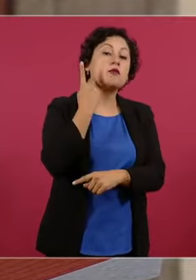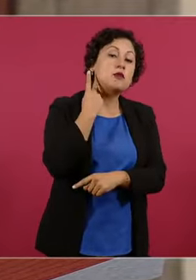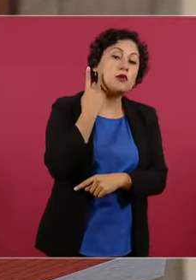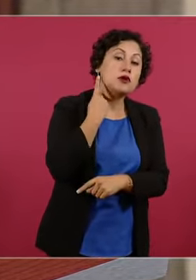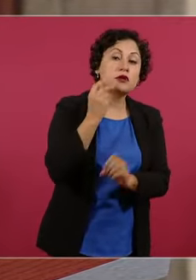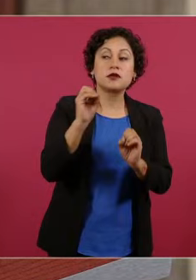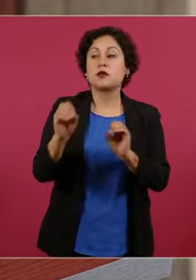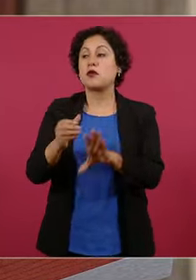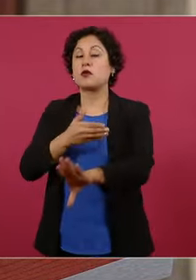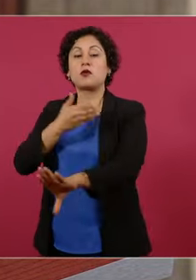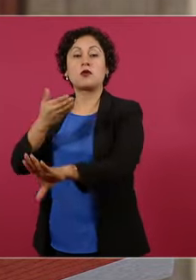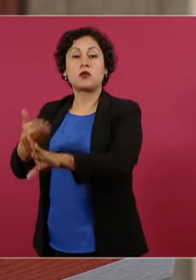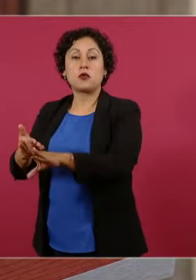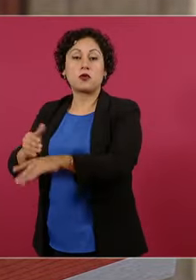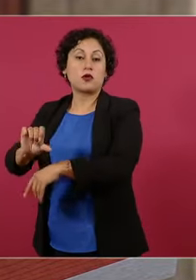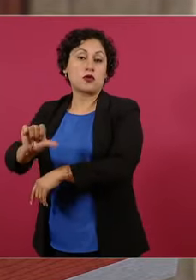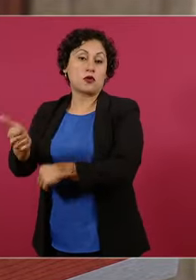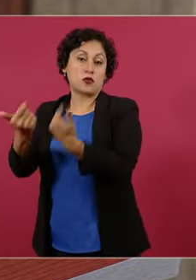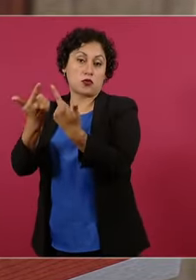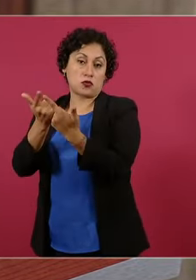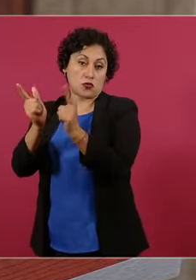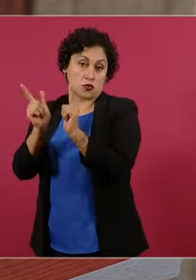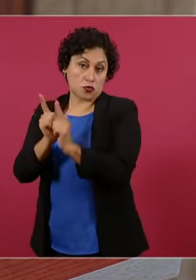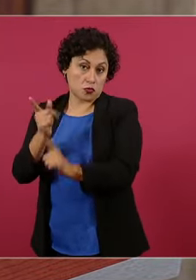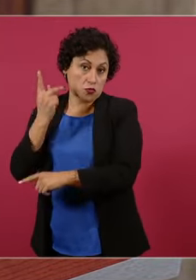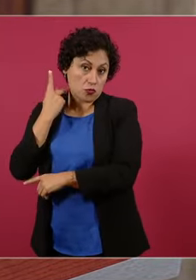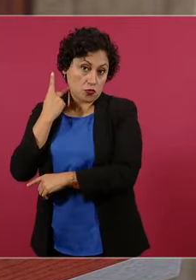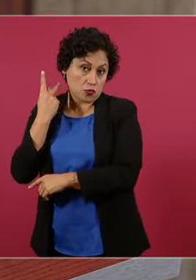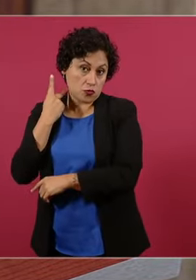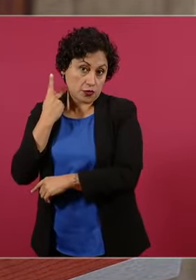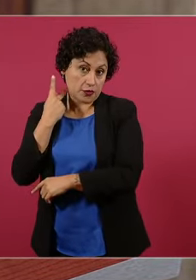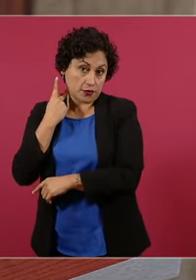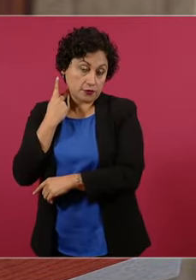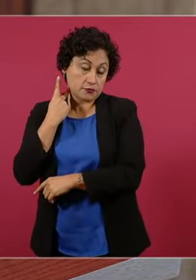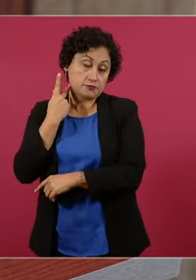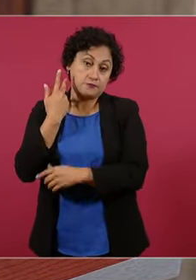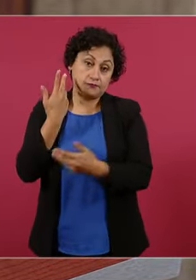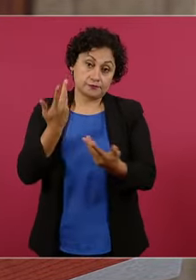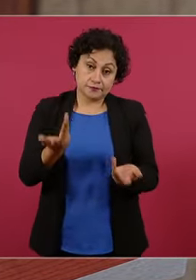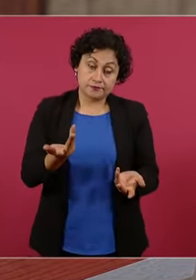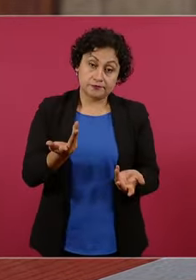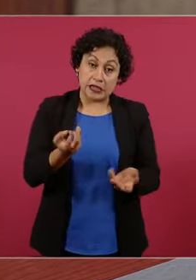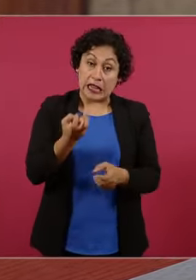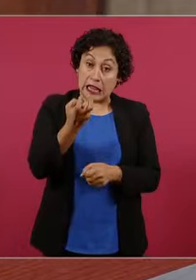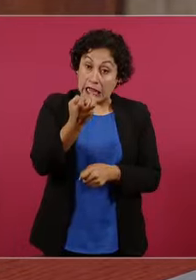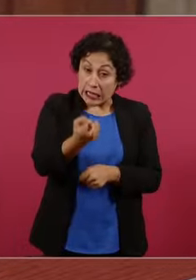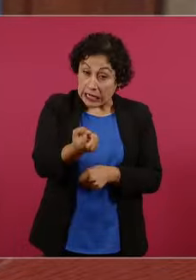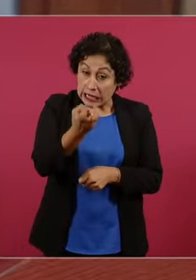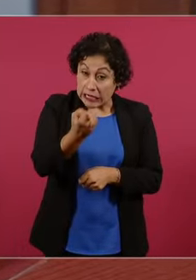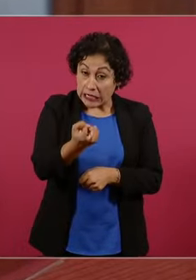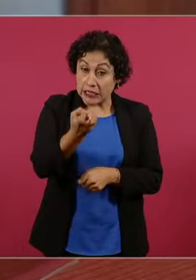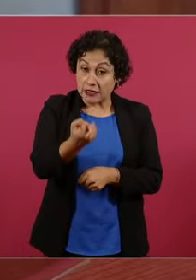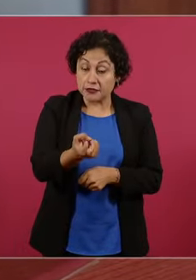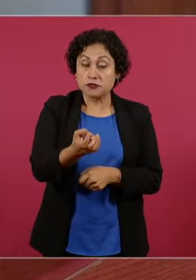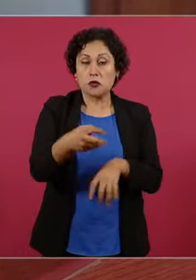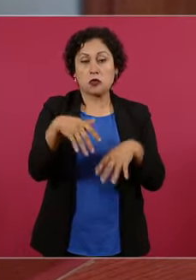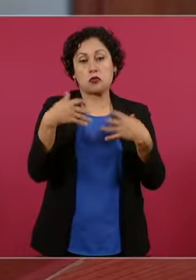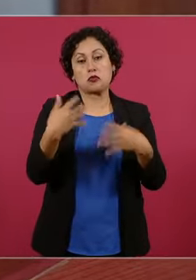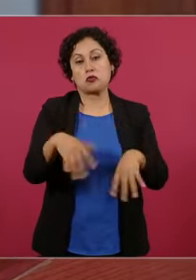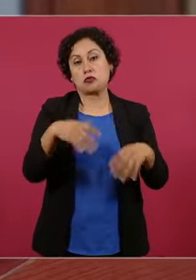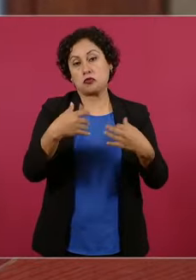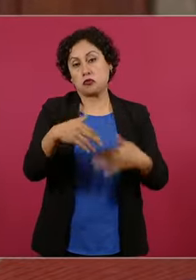o participación de otras fuerzas políticas, lo que vulnera los principios constitucionales